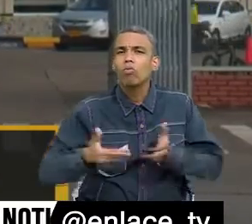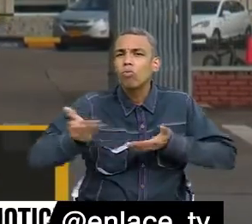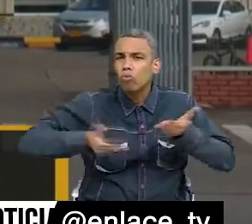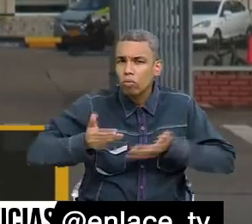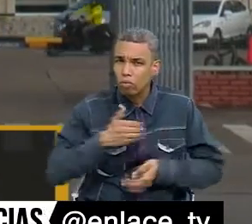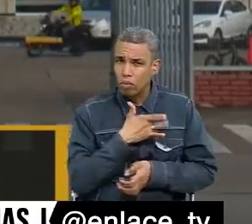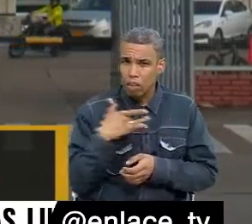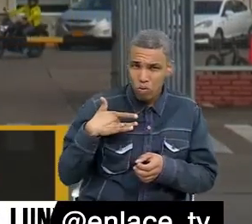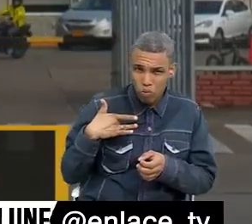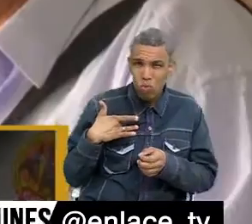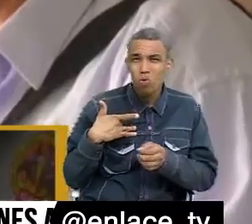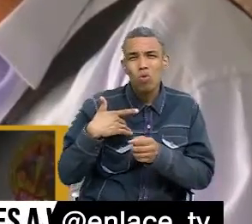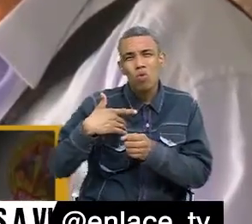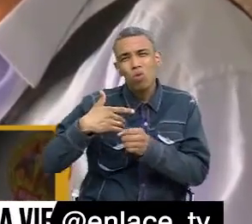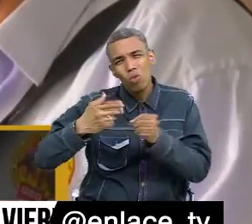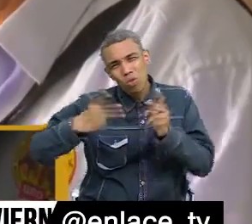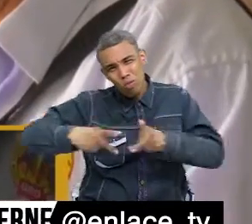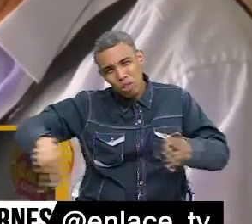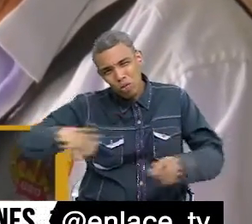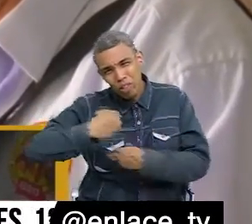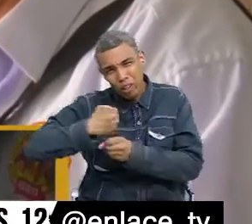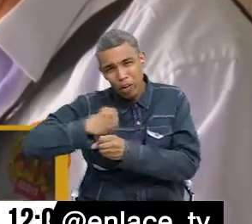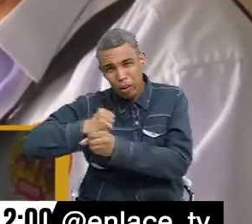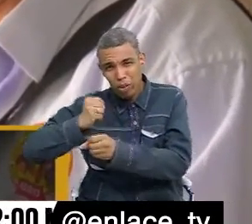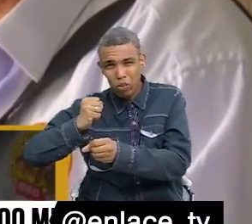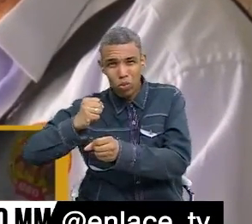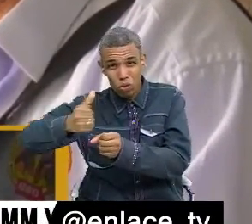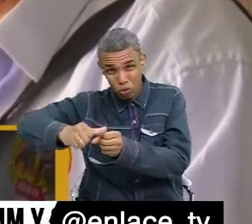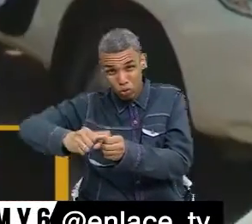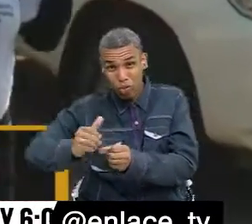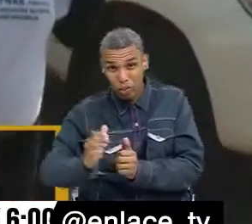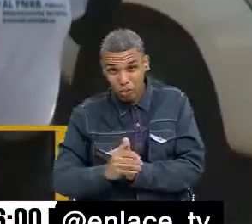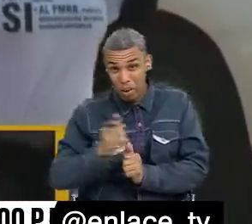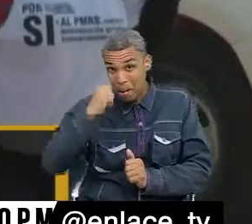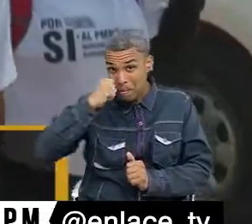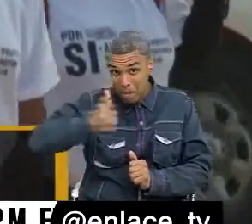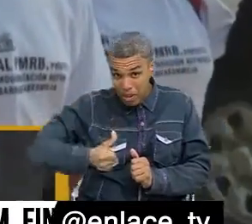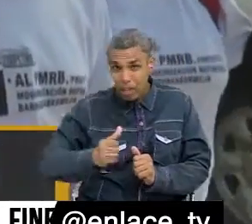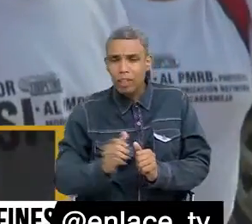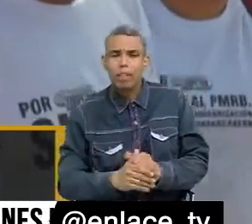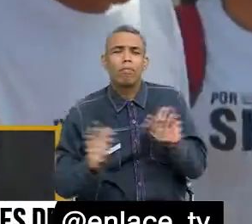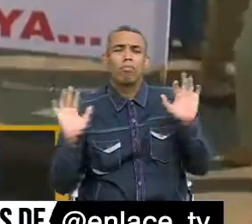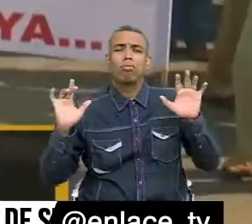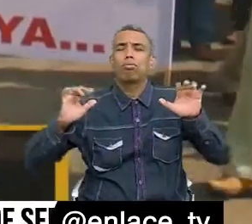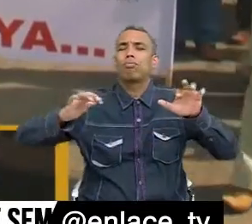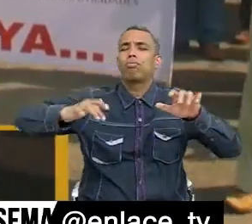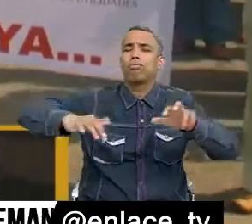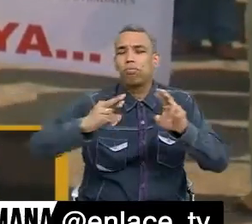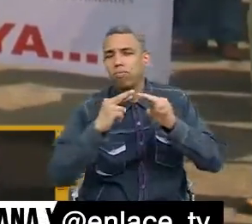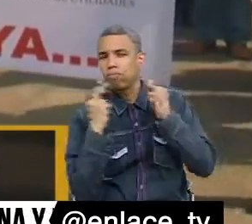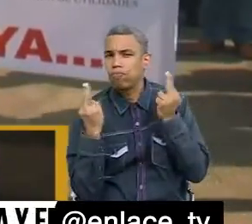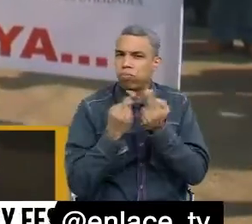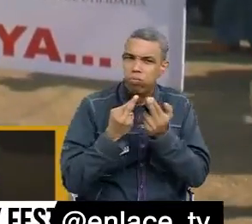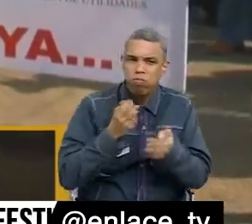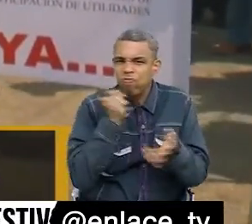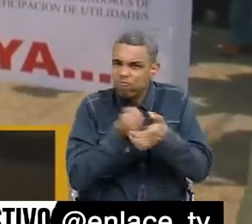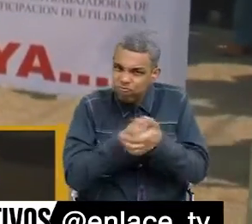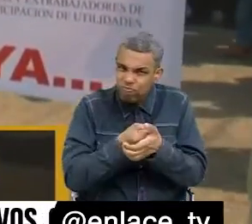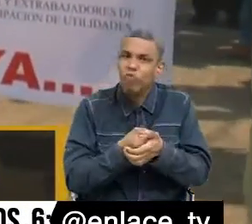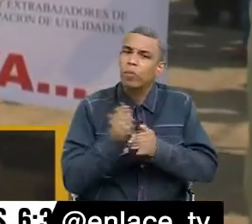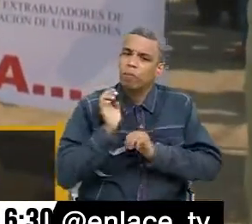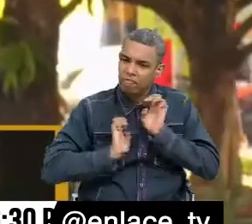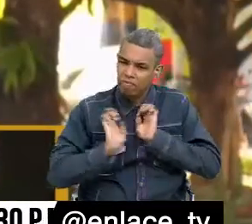de la Refinería de Barranca Bermeja y dirigentes de la USO organizan para mañana una nueva asamblea para seguir luchando, según ellos, por sus derechos.